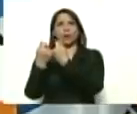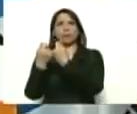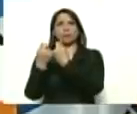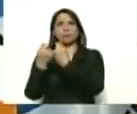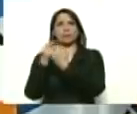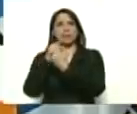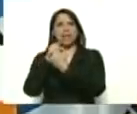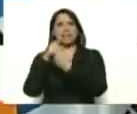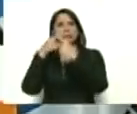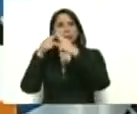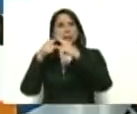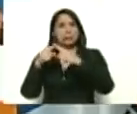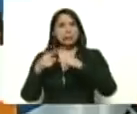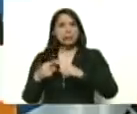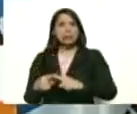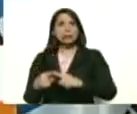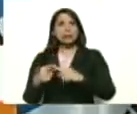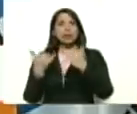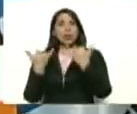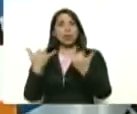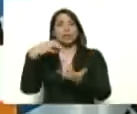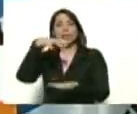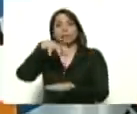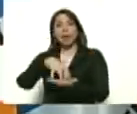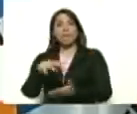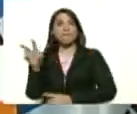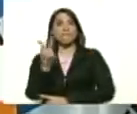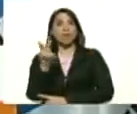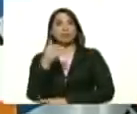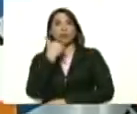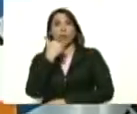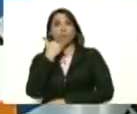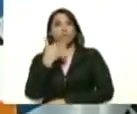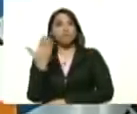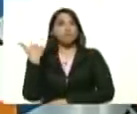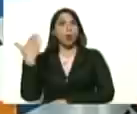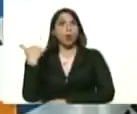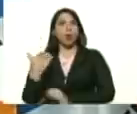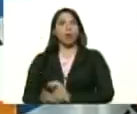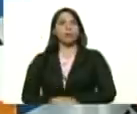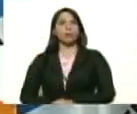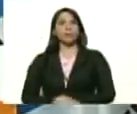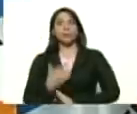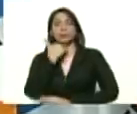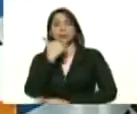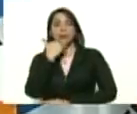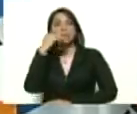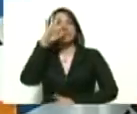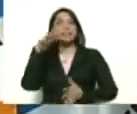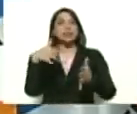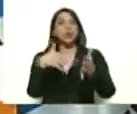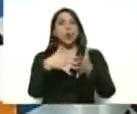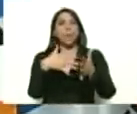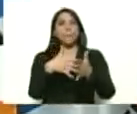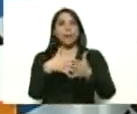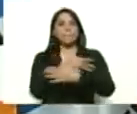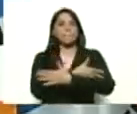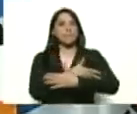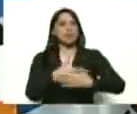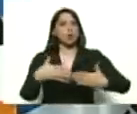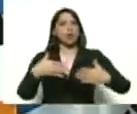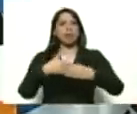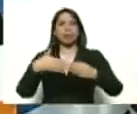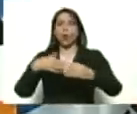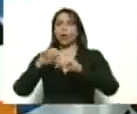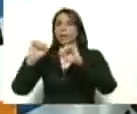una cifra que acaba de anunciar el Estado venezolano hace muy poco, de casi 5.000 millones de dólares que han impedido